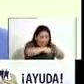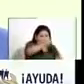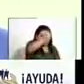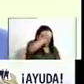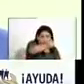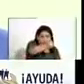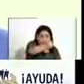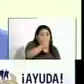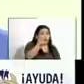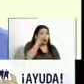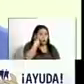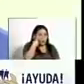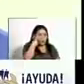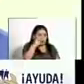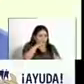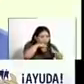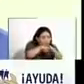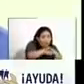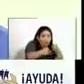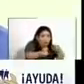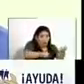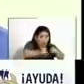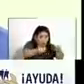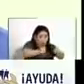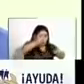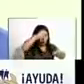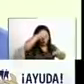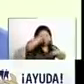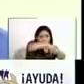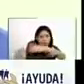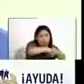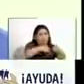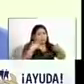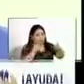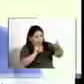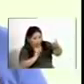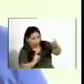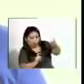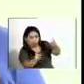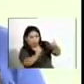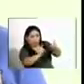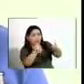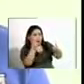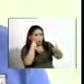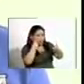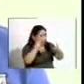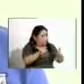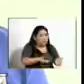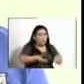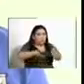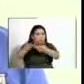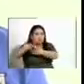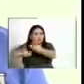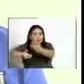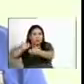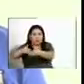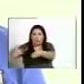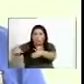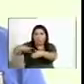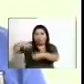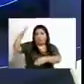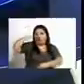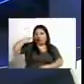ser resguardados en un camión específico, debidamente sanitizado, para poderlo llevar a la disposición final, que es el relleno